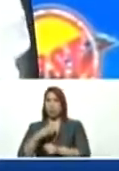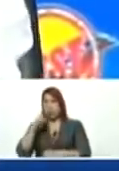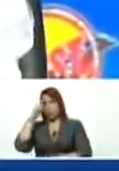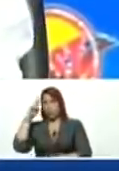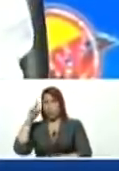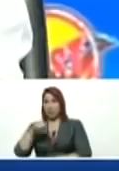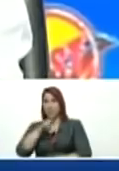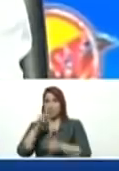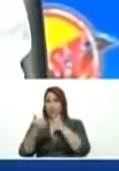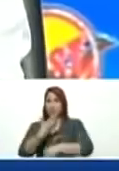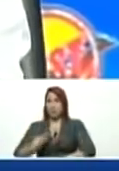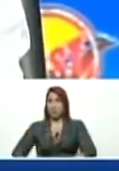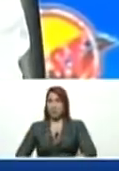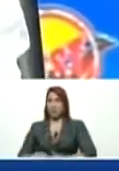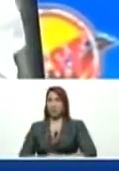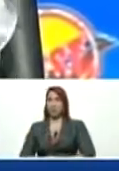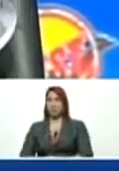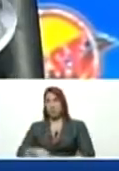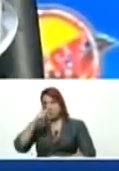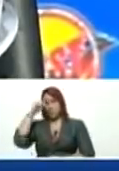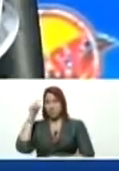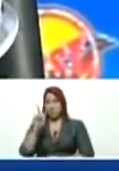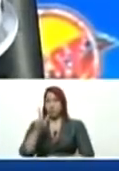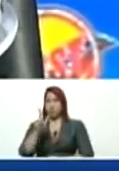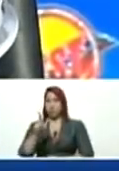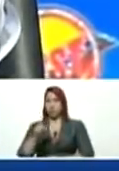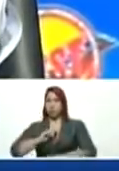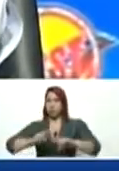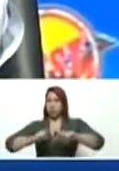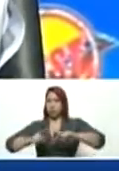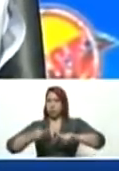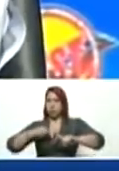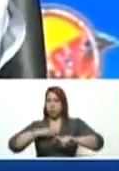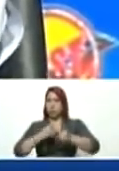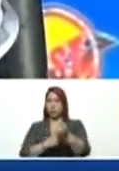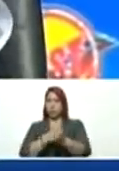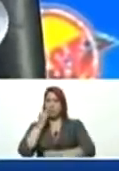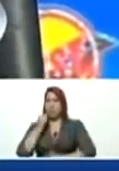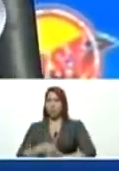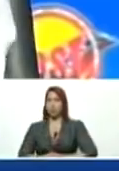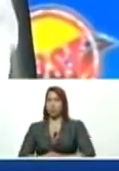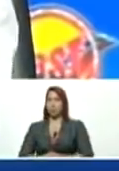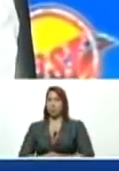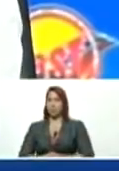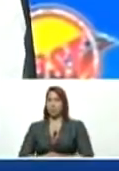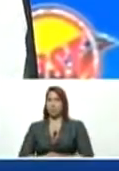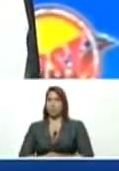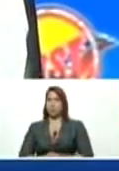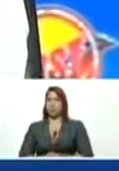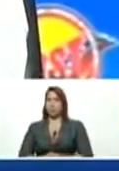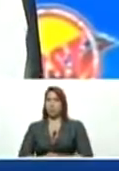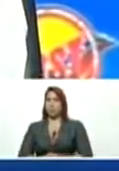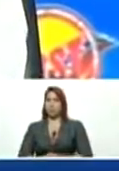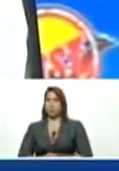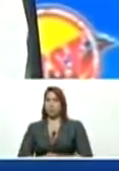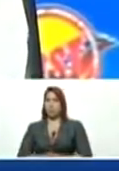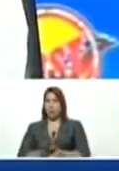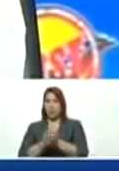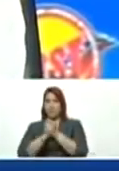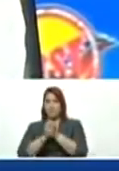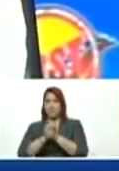vicepresidencia del partido socialista unido que dirige nuestro hermano compatriota y colega